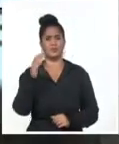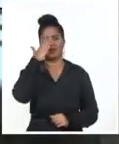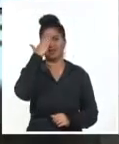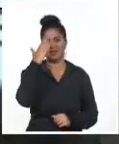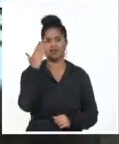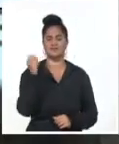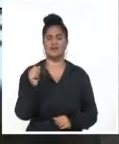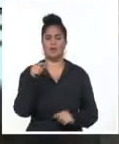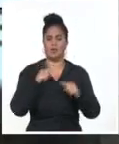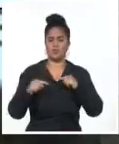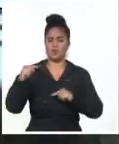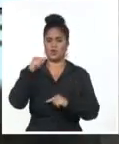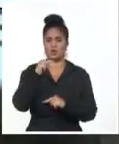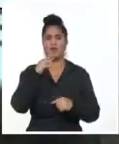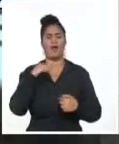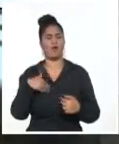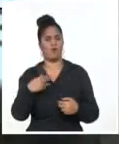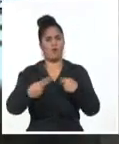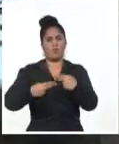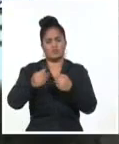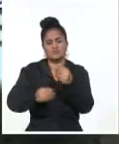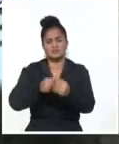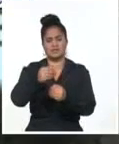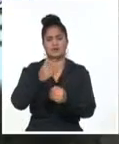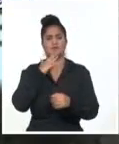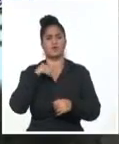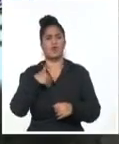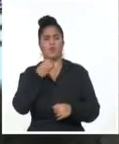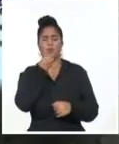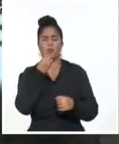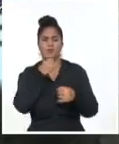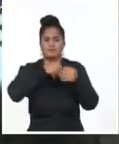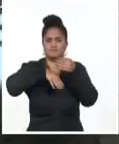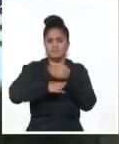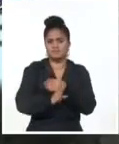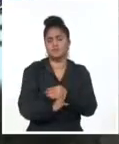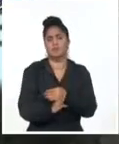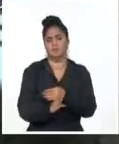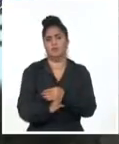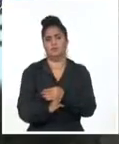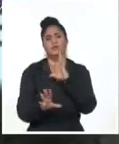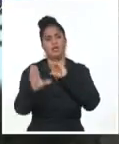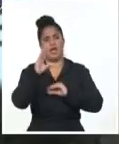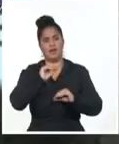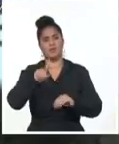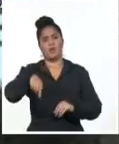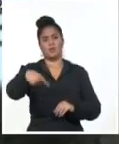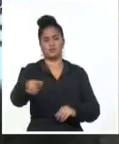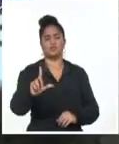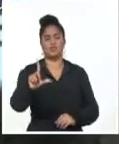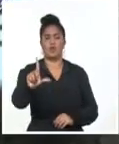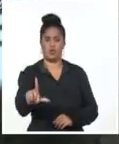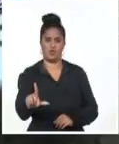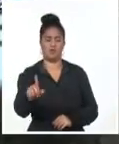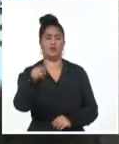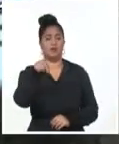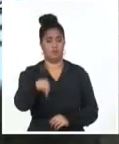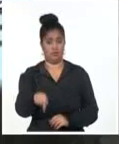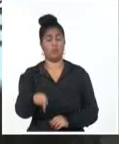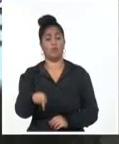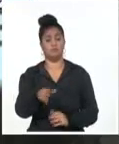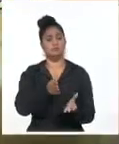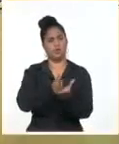otorgan prioridades y cómo usted puede acceder a sus ofertas solidarias, hablaremos el próximo lunes. Para ello abrimos